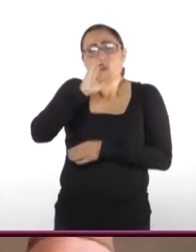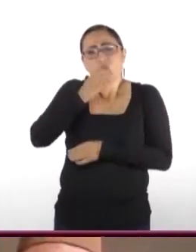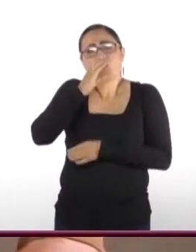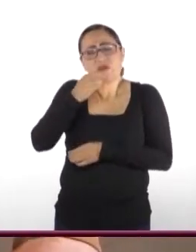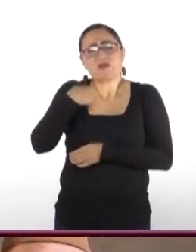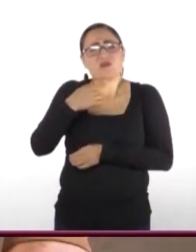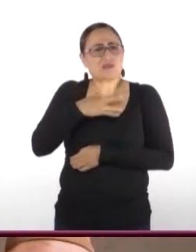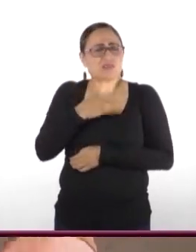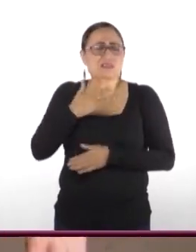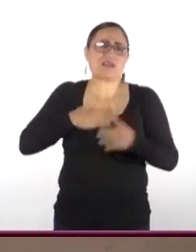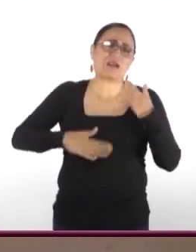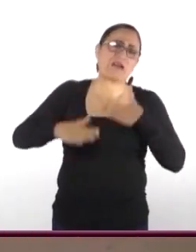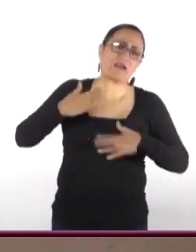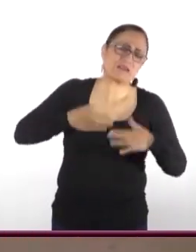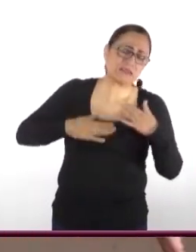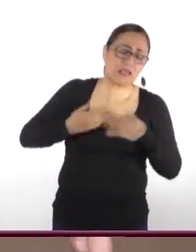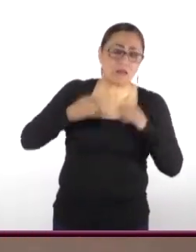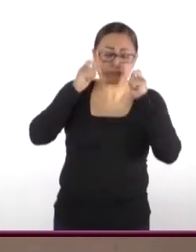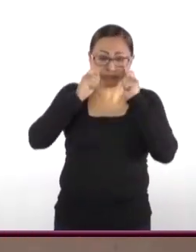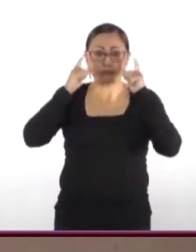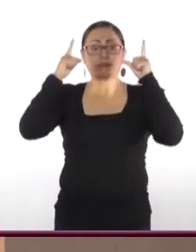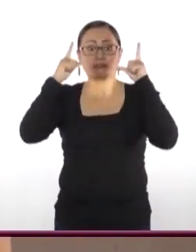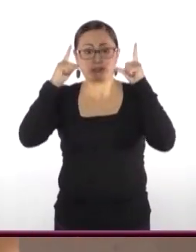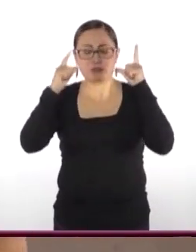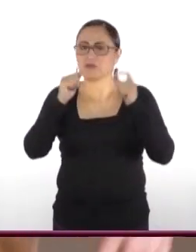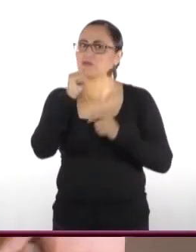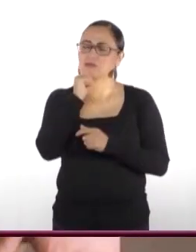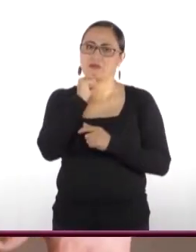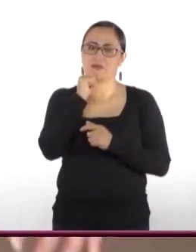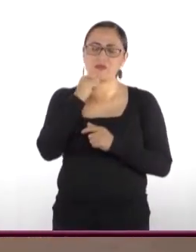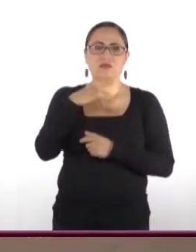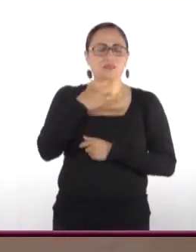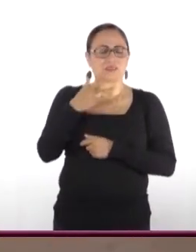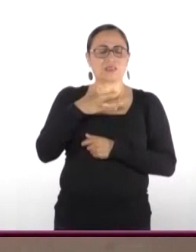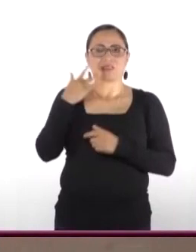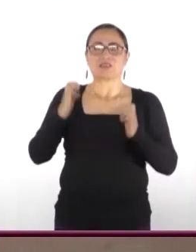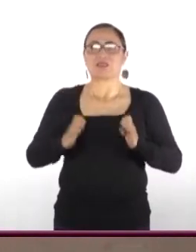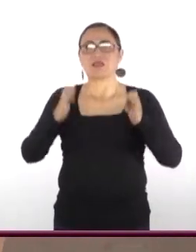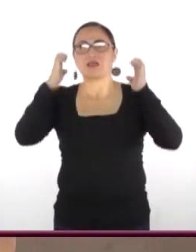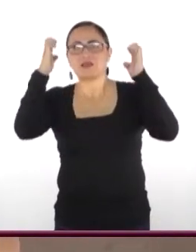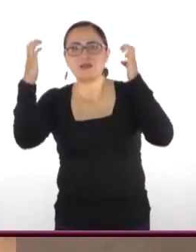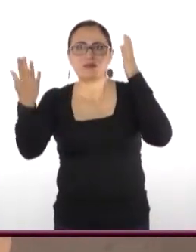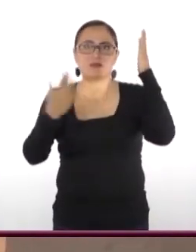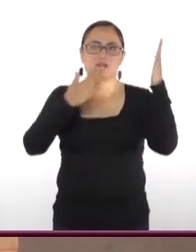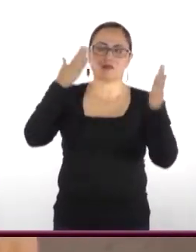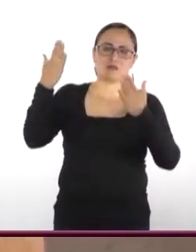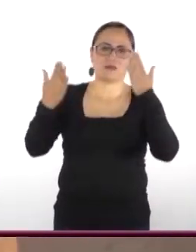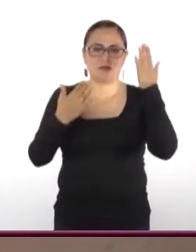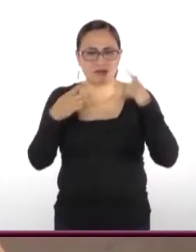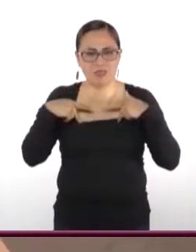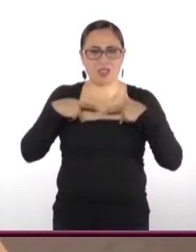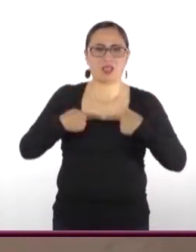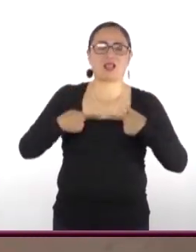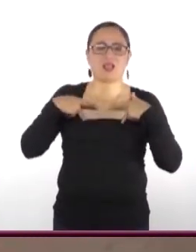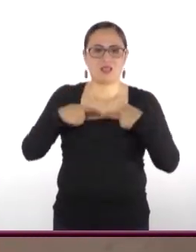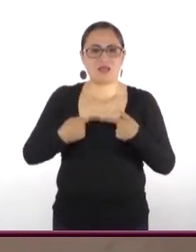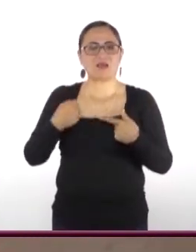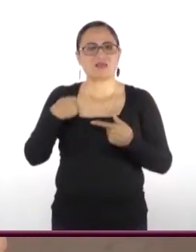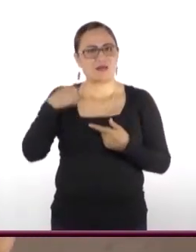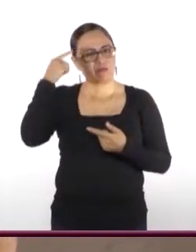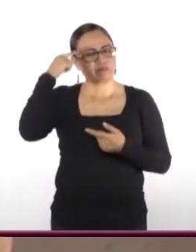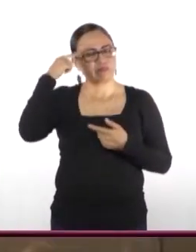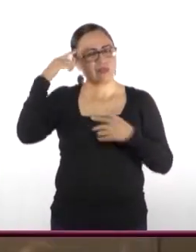ese cafecito, ¿no? Ando cansado, no he terminado de despertar. Siento que todo se me mueve, que los edificios se